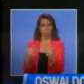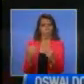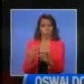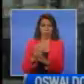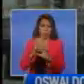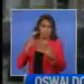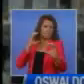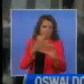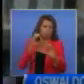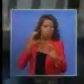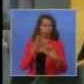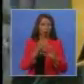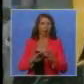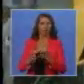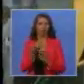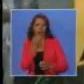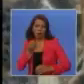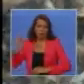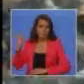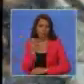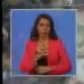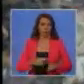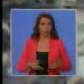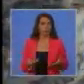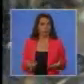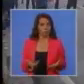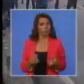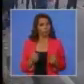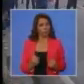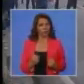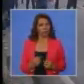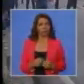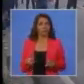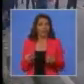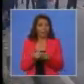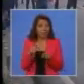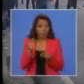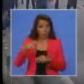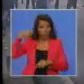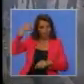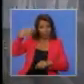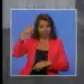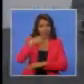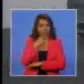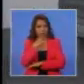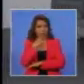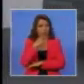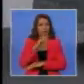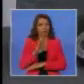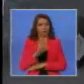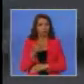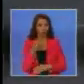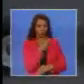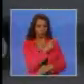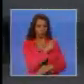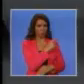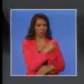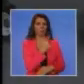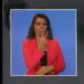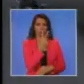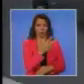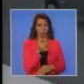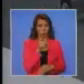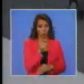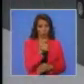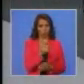de destrucción el asalto en la vía quito lago agrio fue cinematográfico viajaban dos blindados el uno